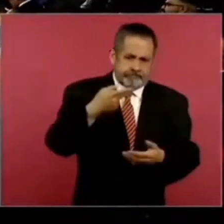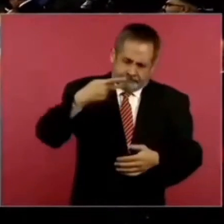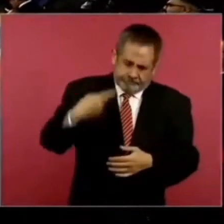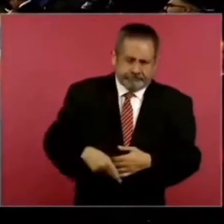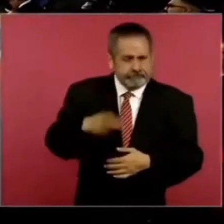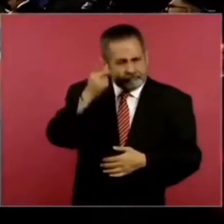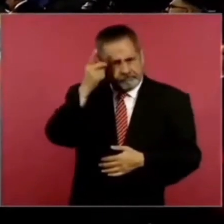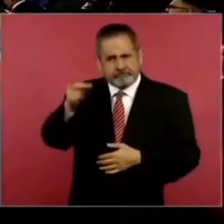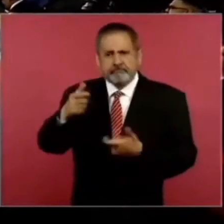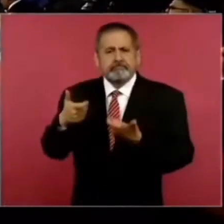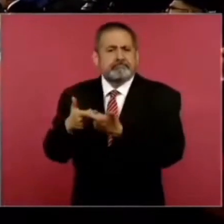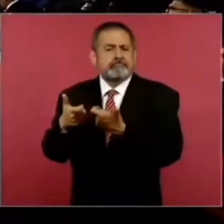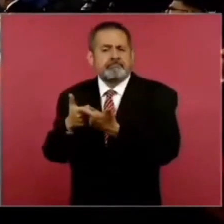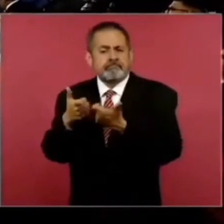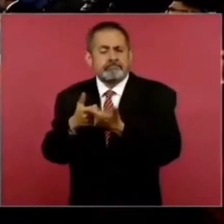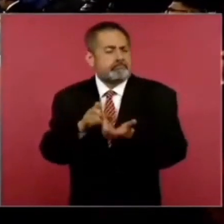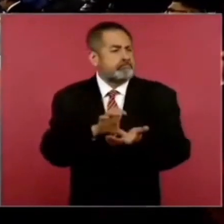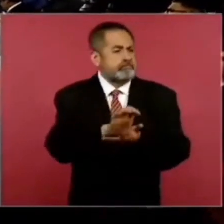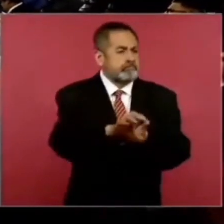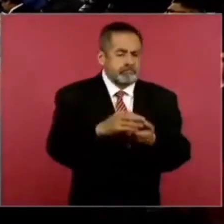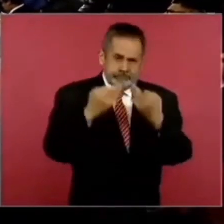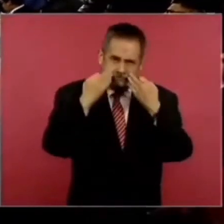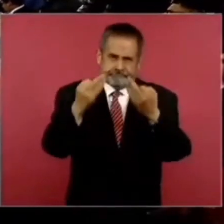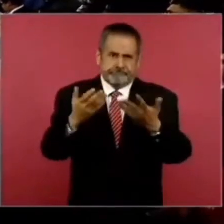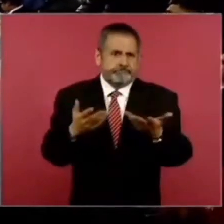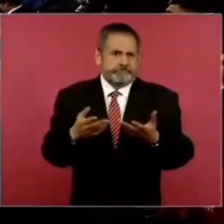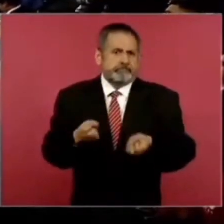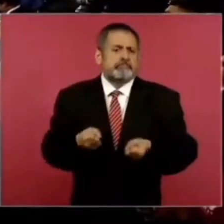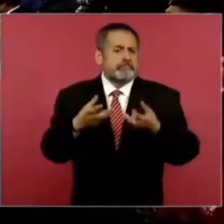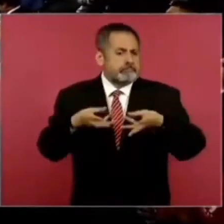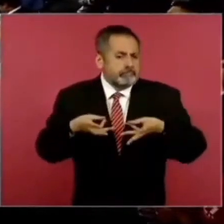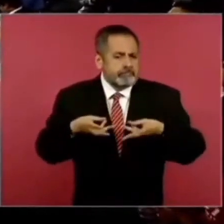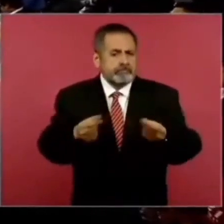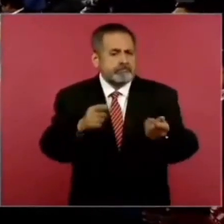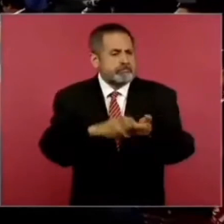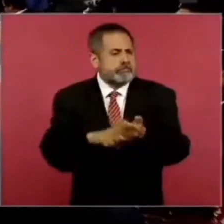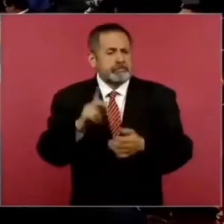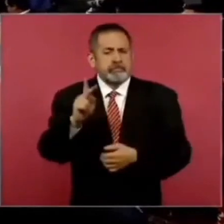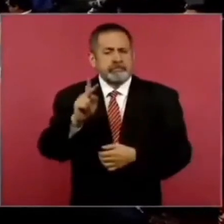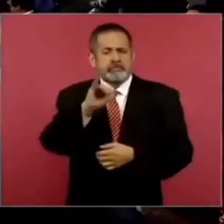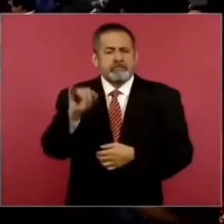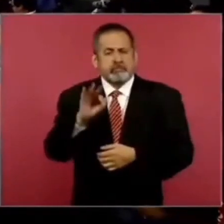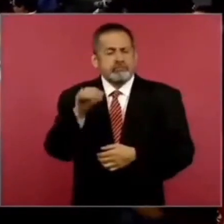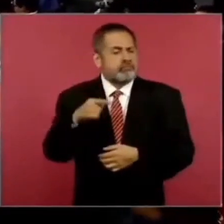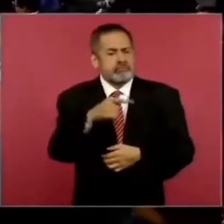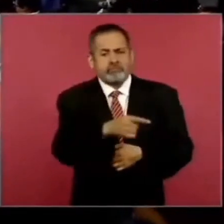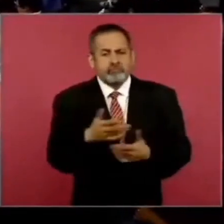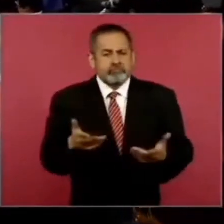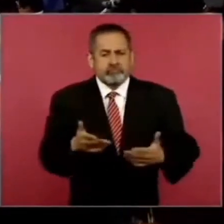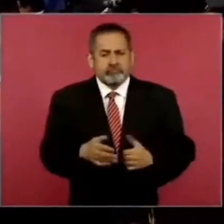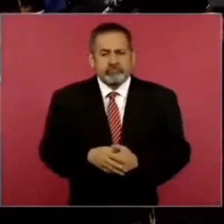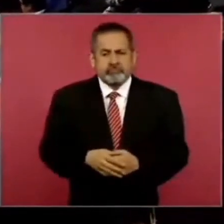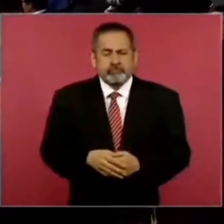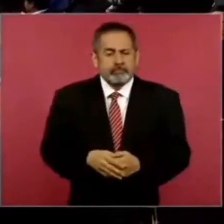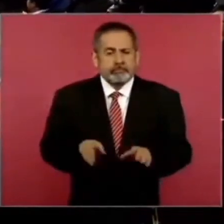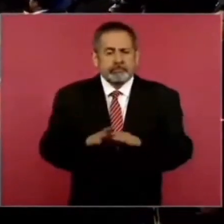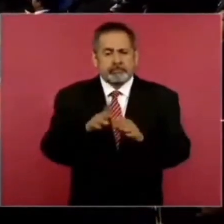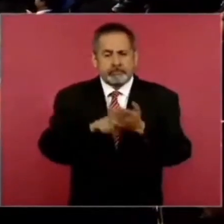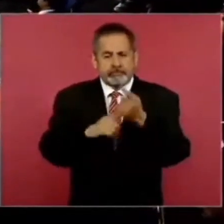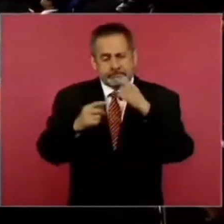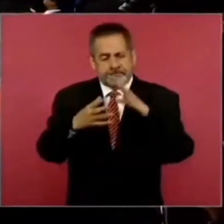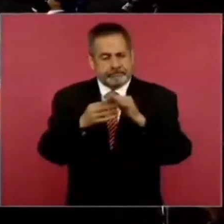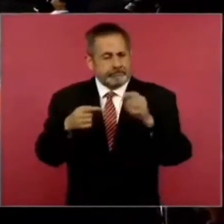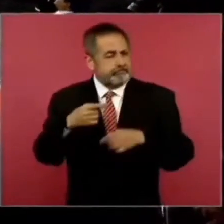que se, aquí lo estamos viendo, ¿no? Cuánto se gasta el Poder Judicial, ¿no? Y es un Poder